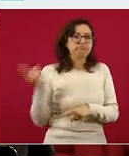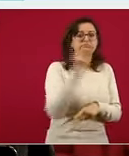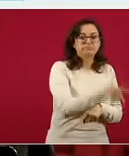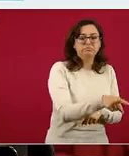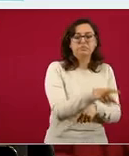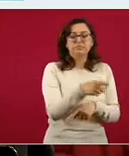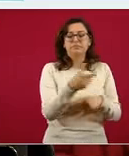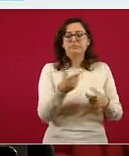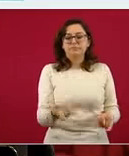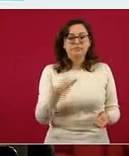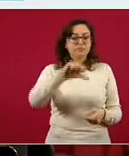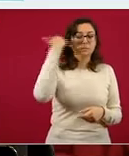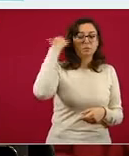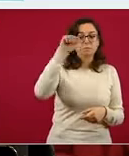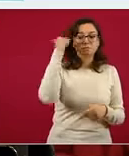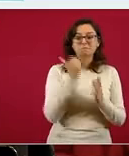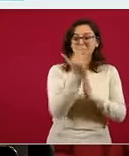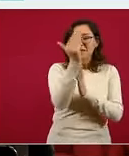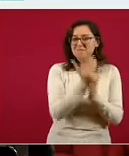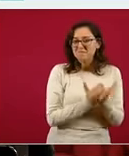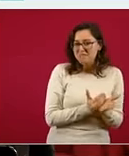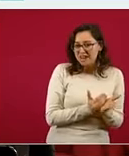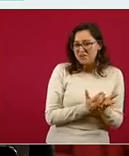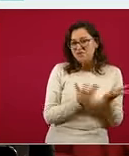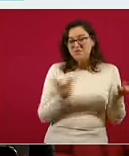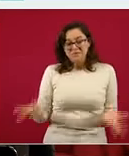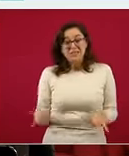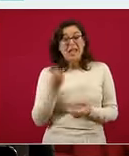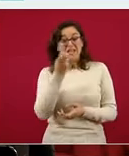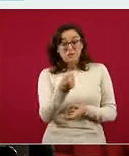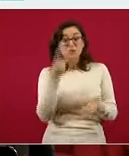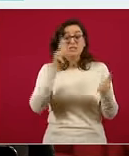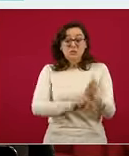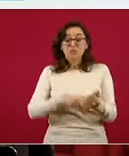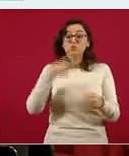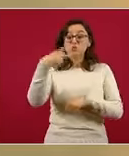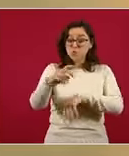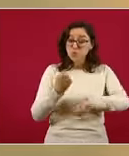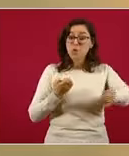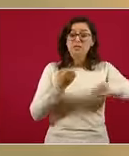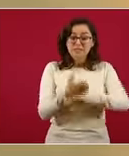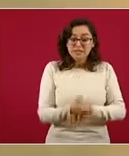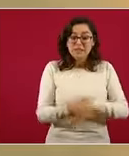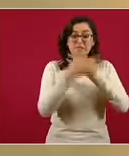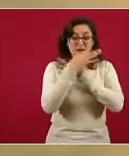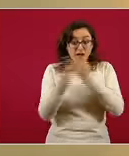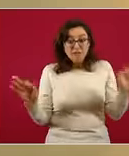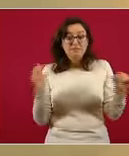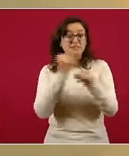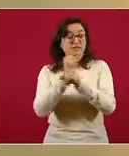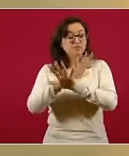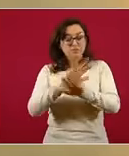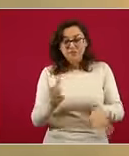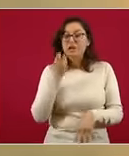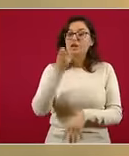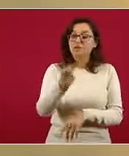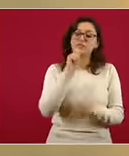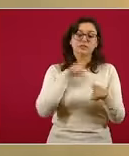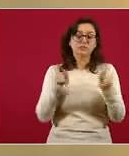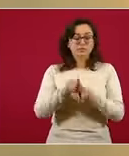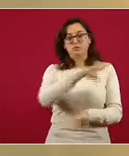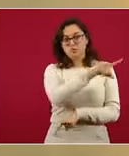la zona de Acapulco. Por favor, estén pendientes de lo que también las autoridades locales dicen y